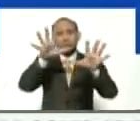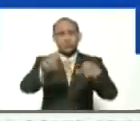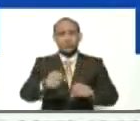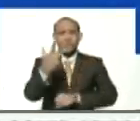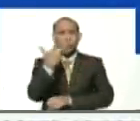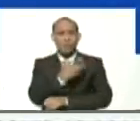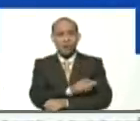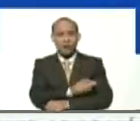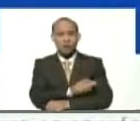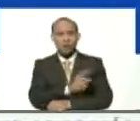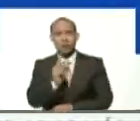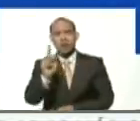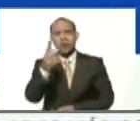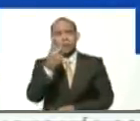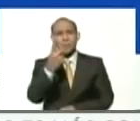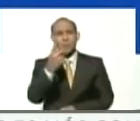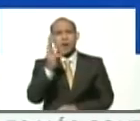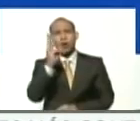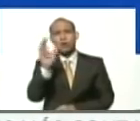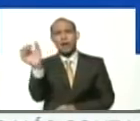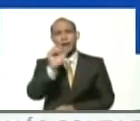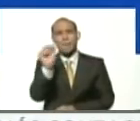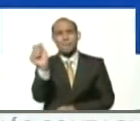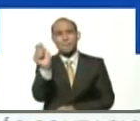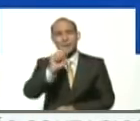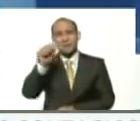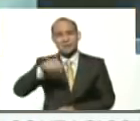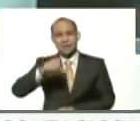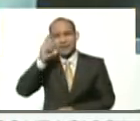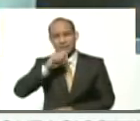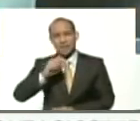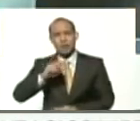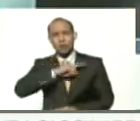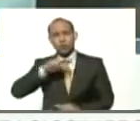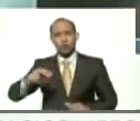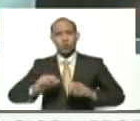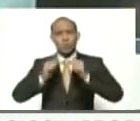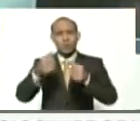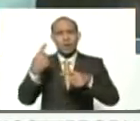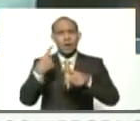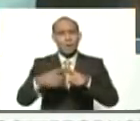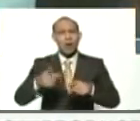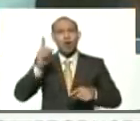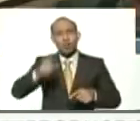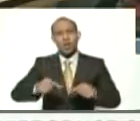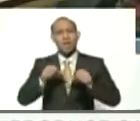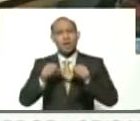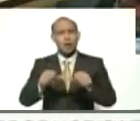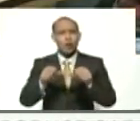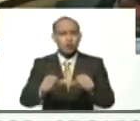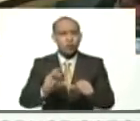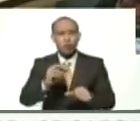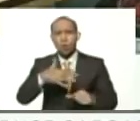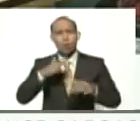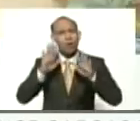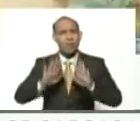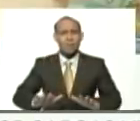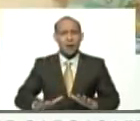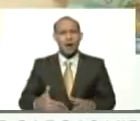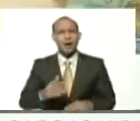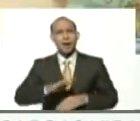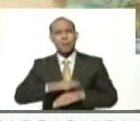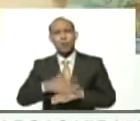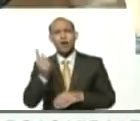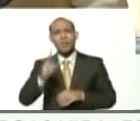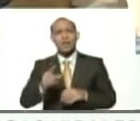maduro en el primer trimestre del año hemos comenzado pero no podemos detenernos y tenemos que lograr el proceso de inmunidad de